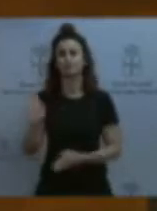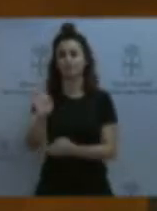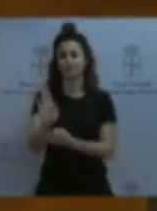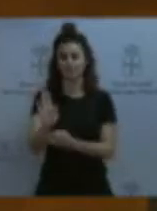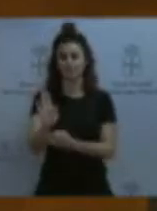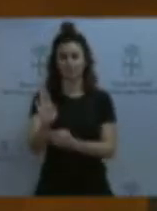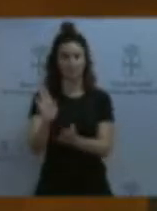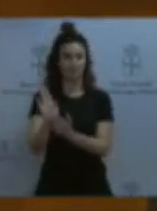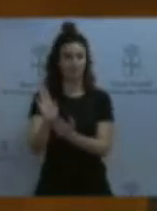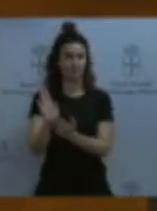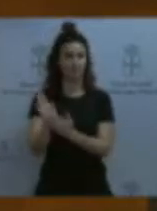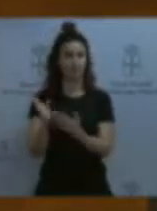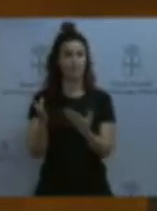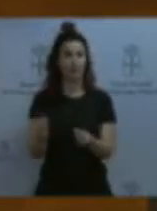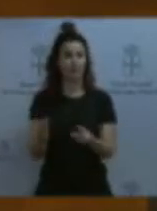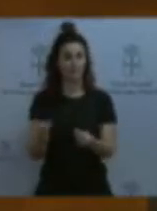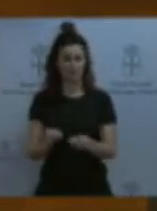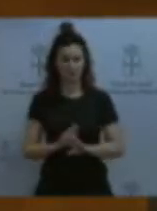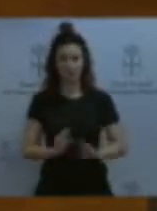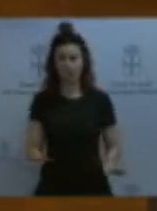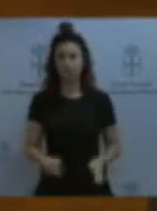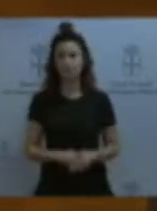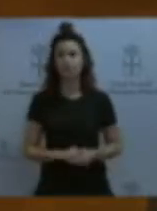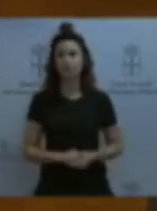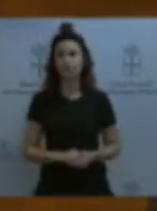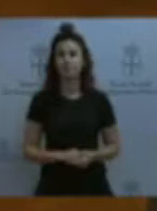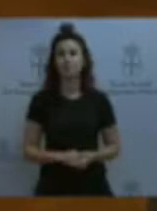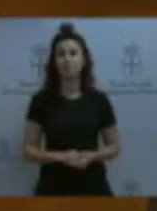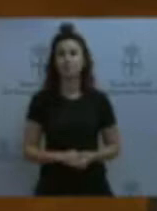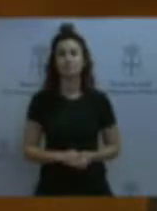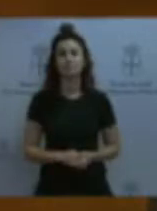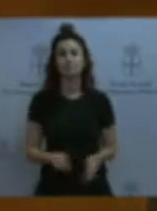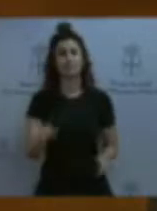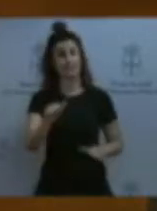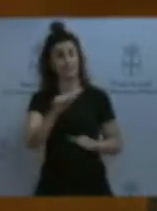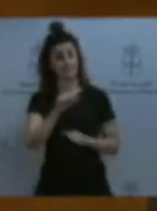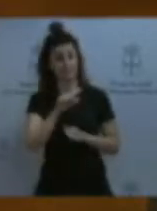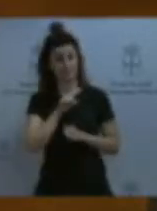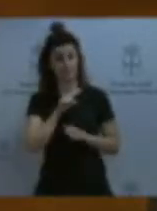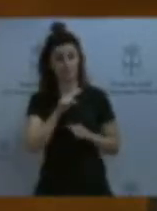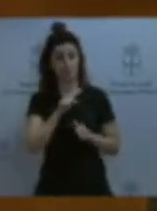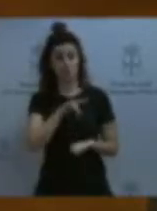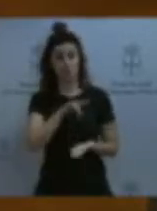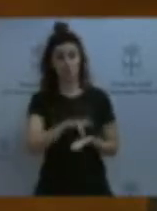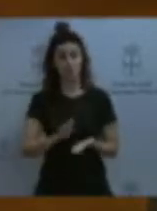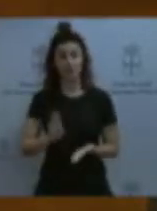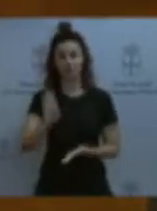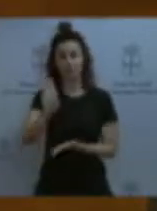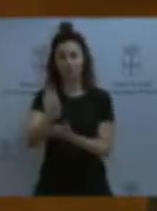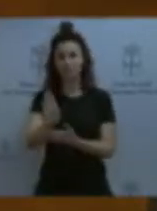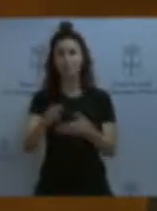que con esta última, con la de exhibir, con la de mostrar los documentos, encuentre